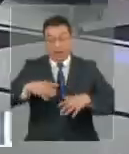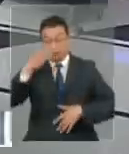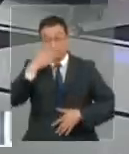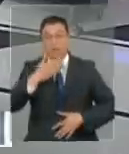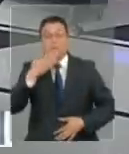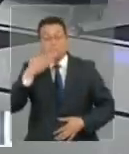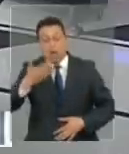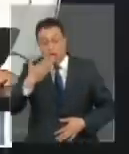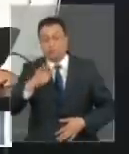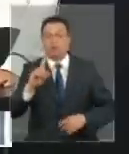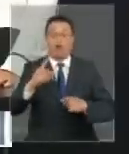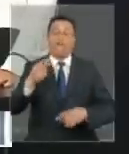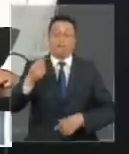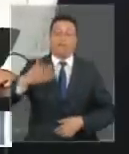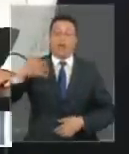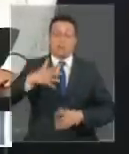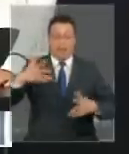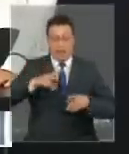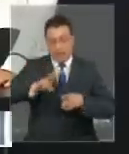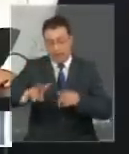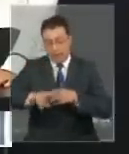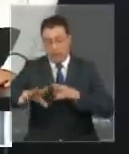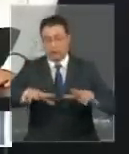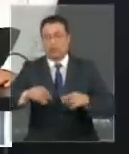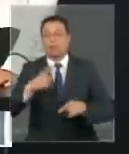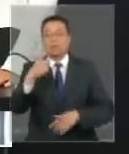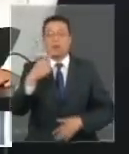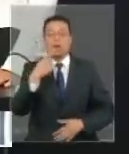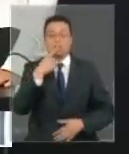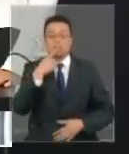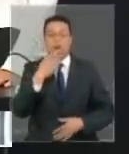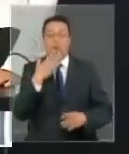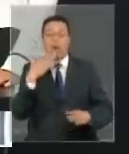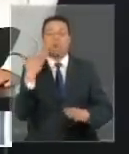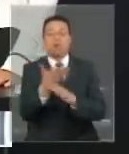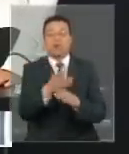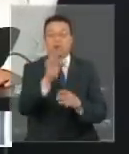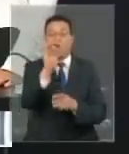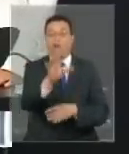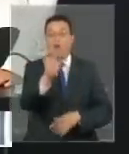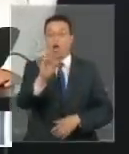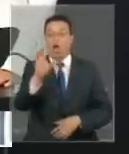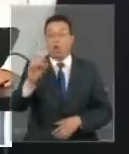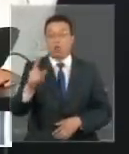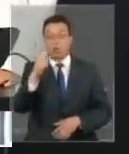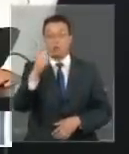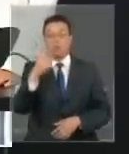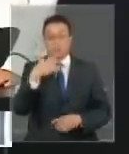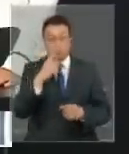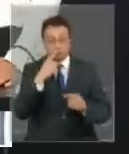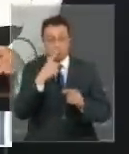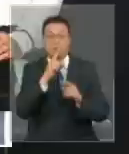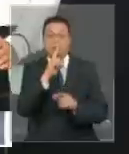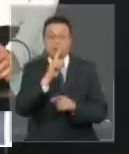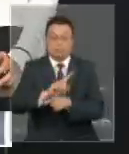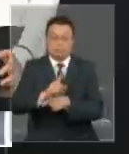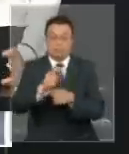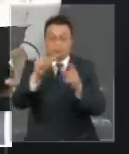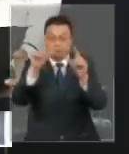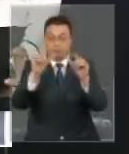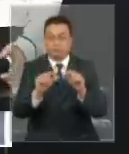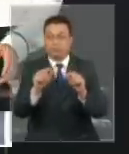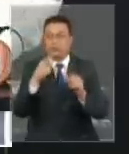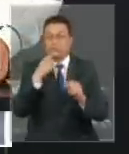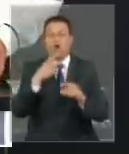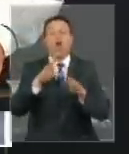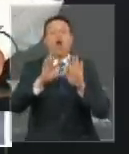de terminar, hay una propuesta que cada uno de los candidatos va a presentar en 140 caracteres, ¿no? Claro, porque es en el